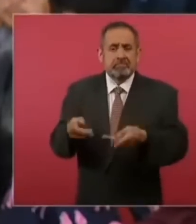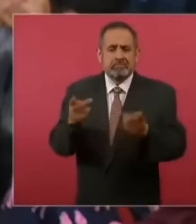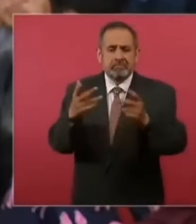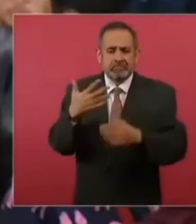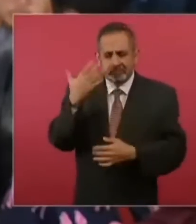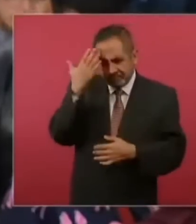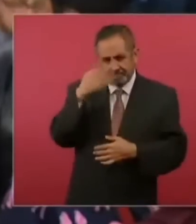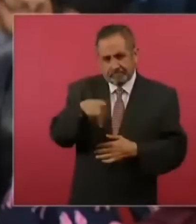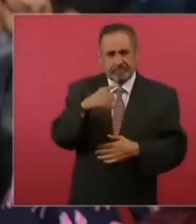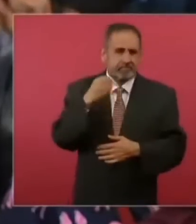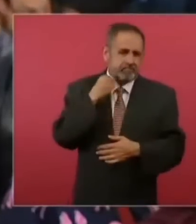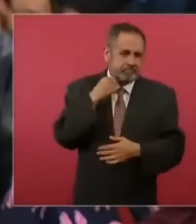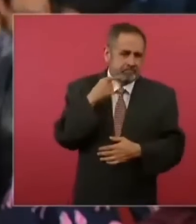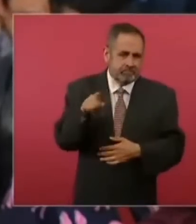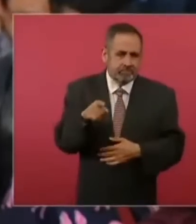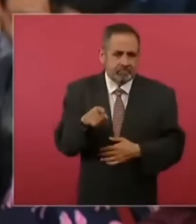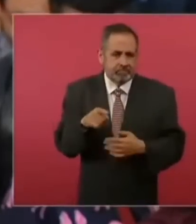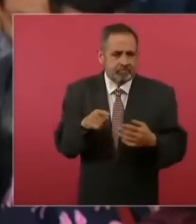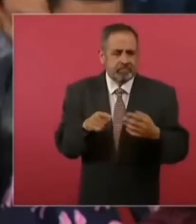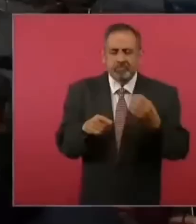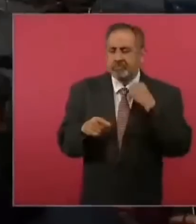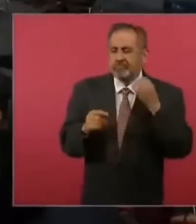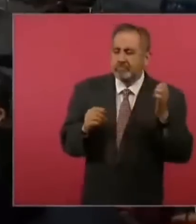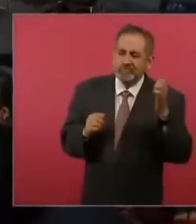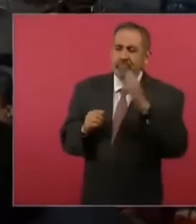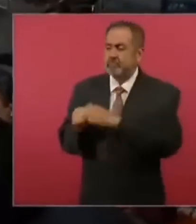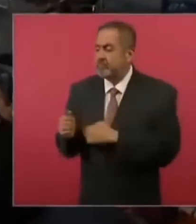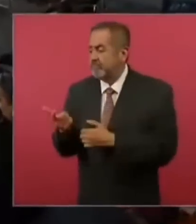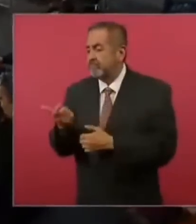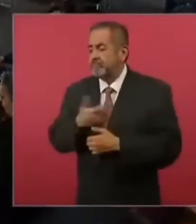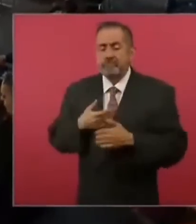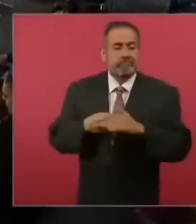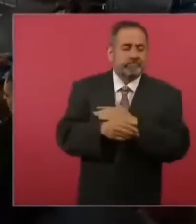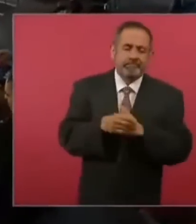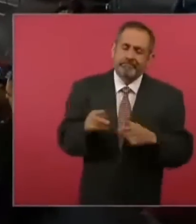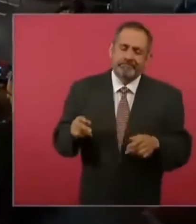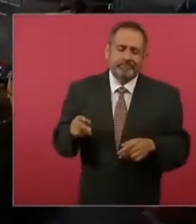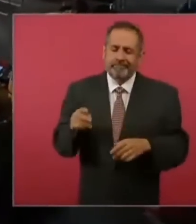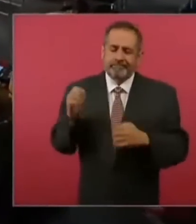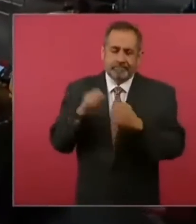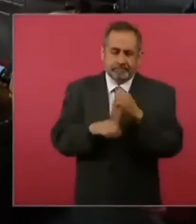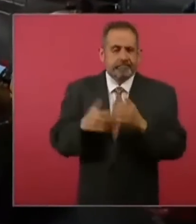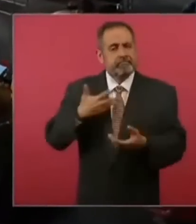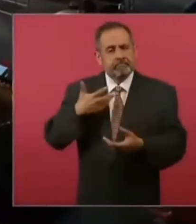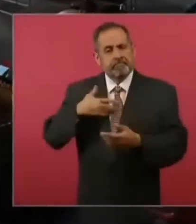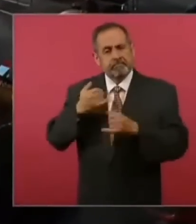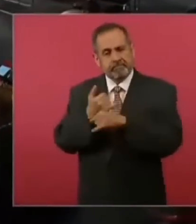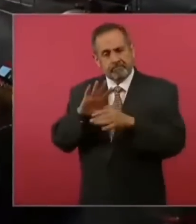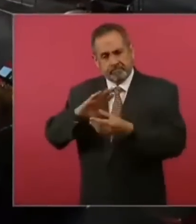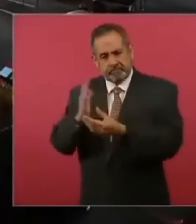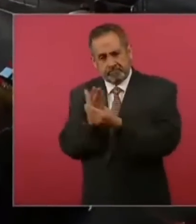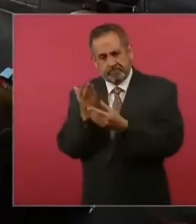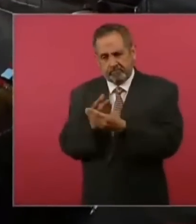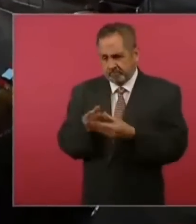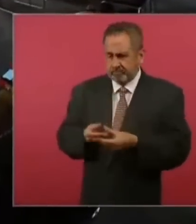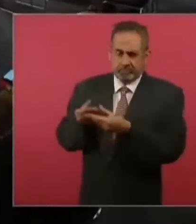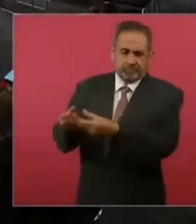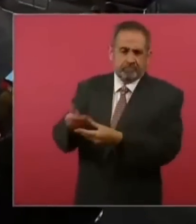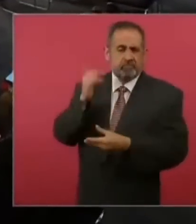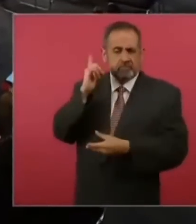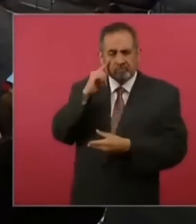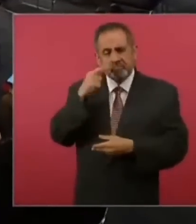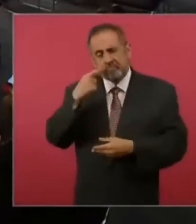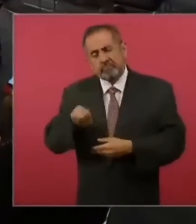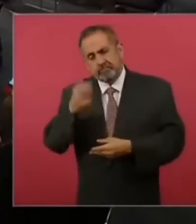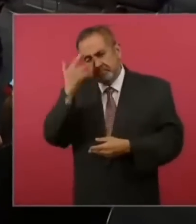Usted sabe, abogados que timan a la gente. En fin, nosotros traemos toda la información y ojalá y se le pudiera dar seguimiento. De